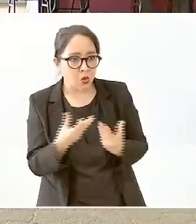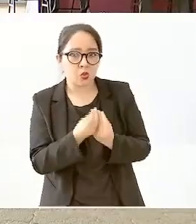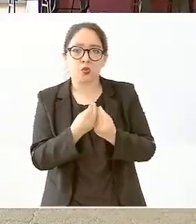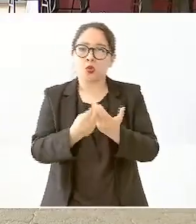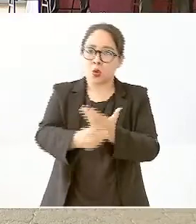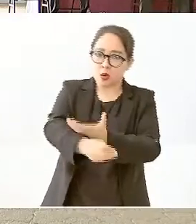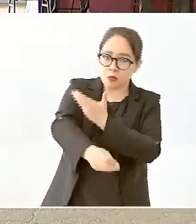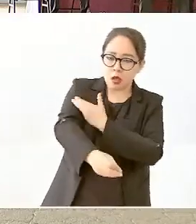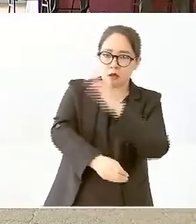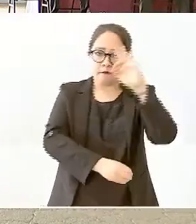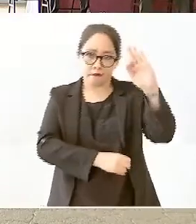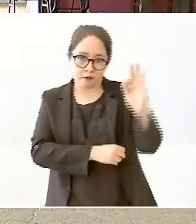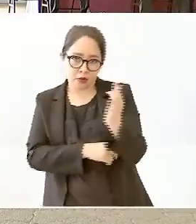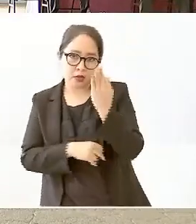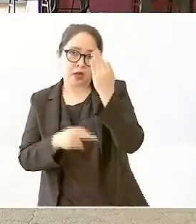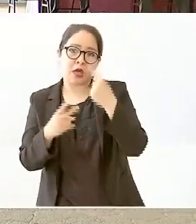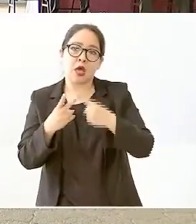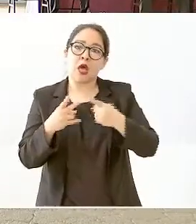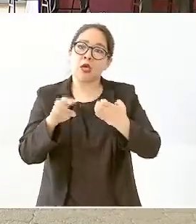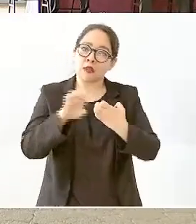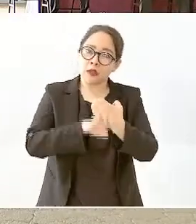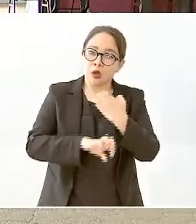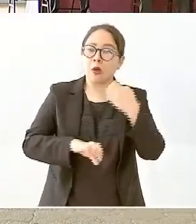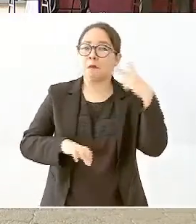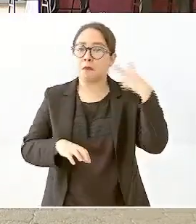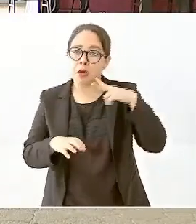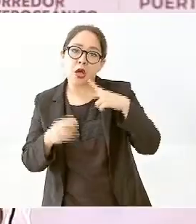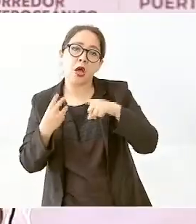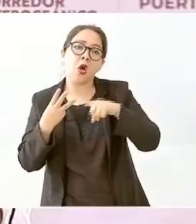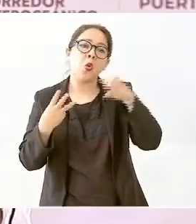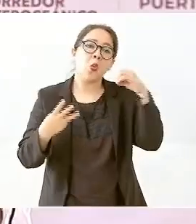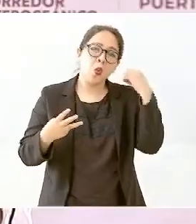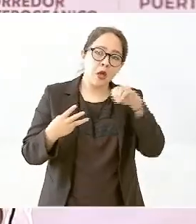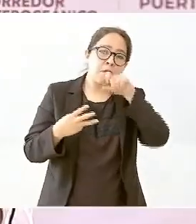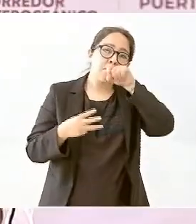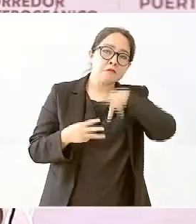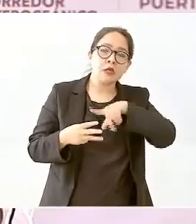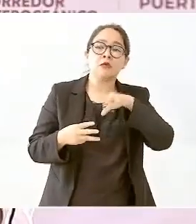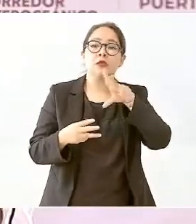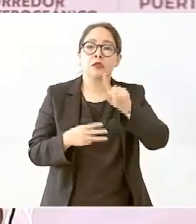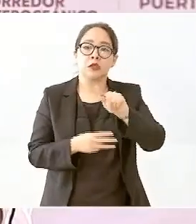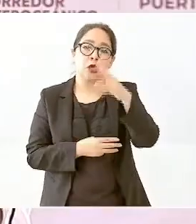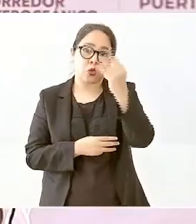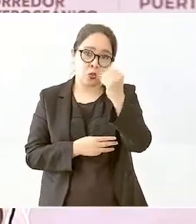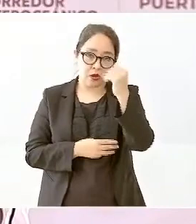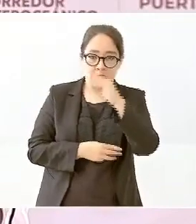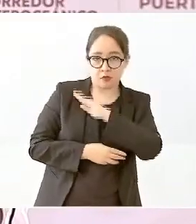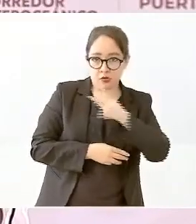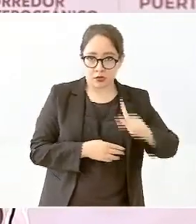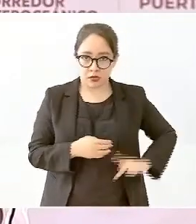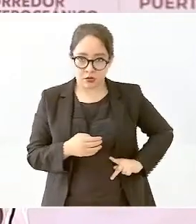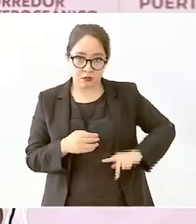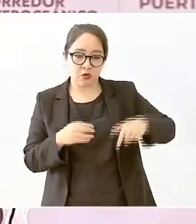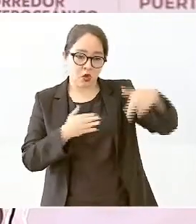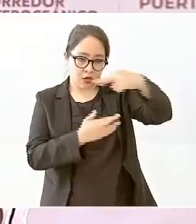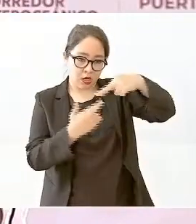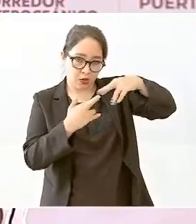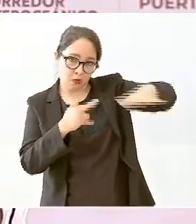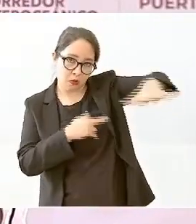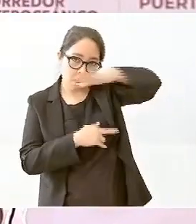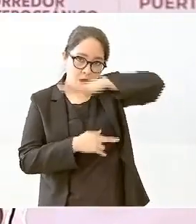gobiernos federal, de los estados de Veracruz y Oaxaca y de los 79 municipios que conforman el Istmo, y